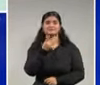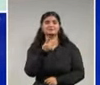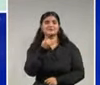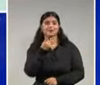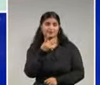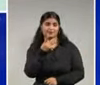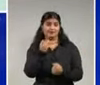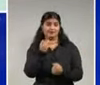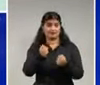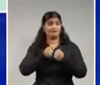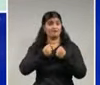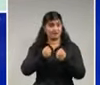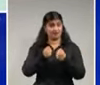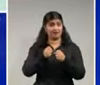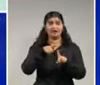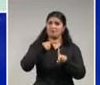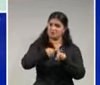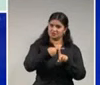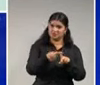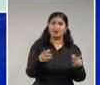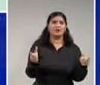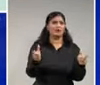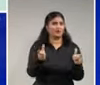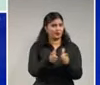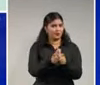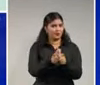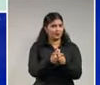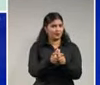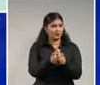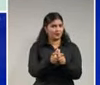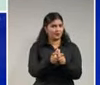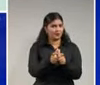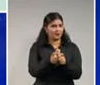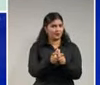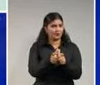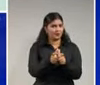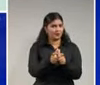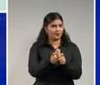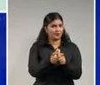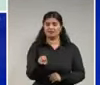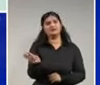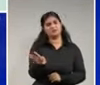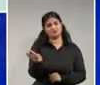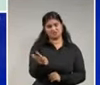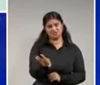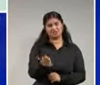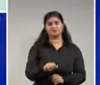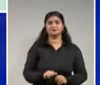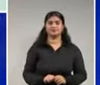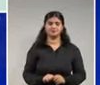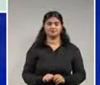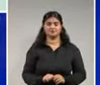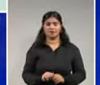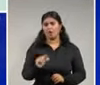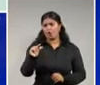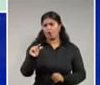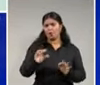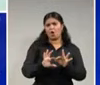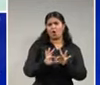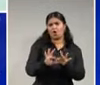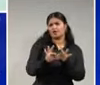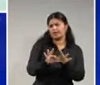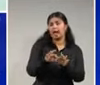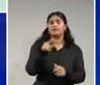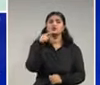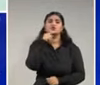tienen tasa de incidencia menor de 20 por 100.000 habitantes. Y si lo vemos ya en un gráfico